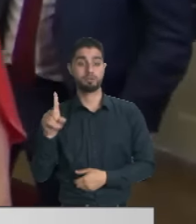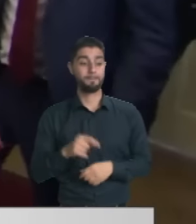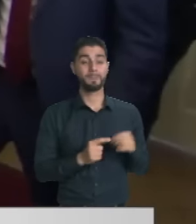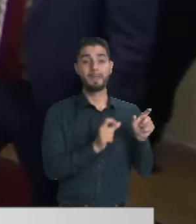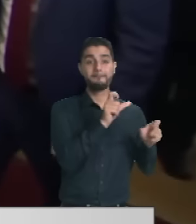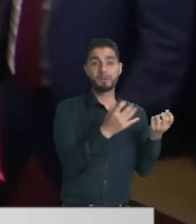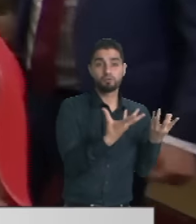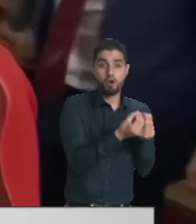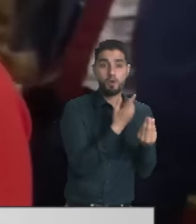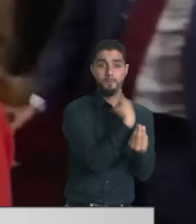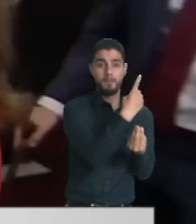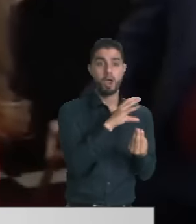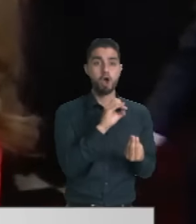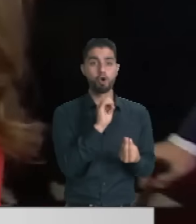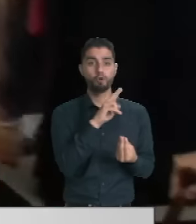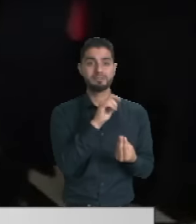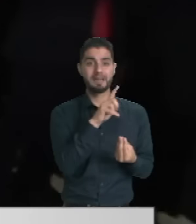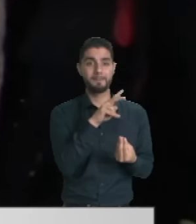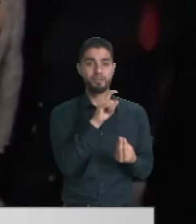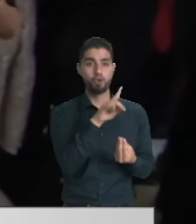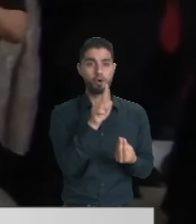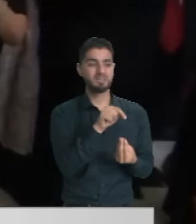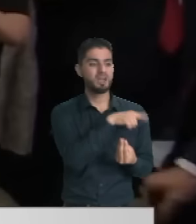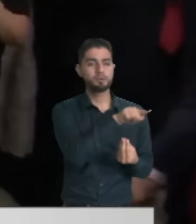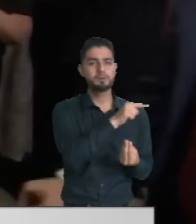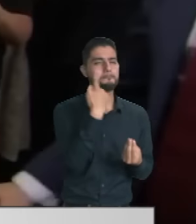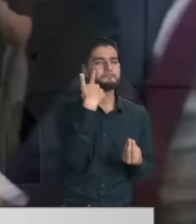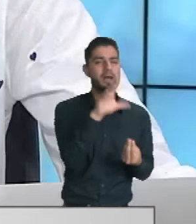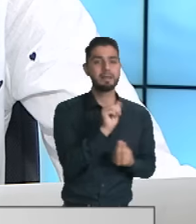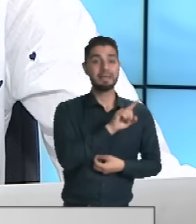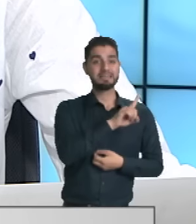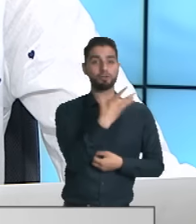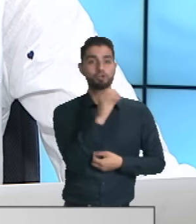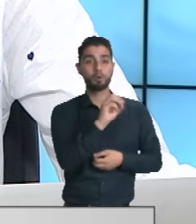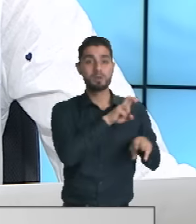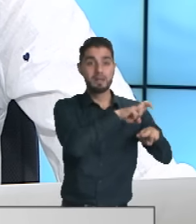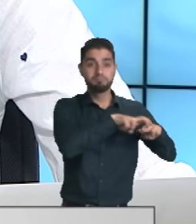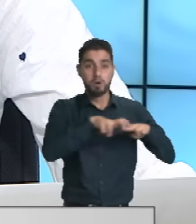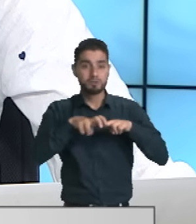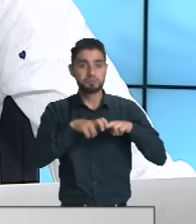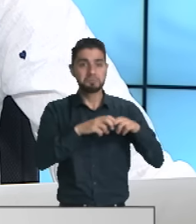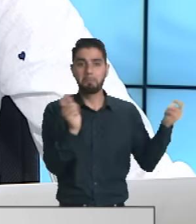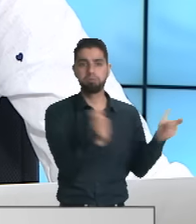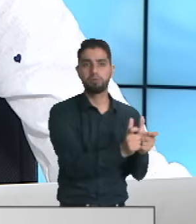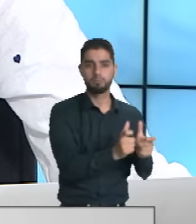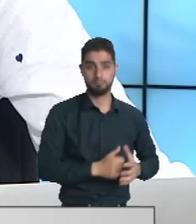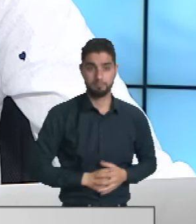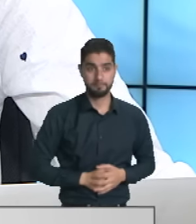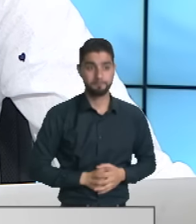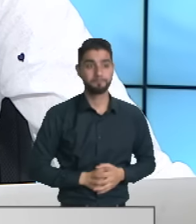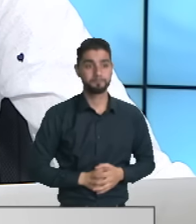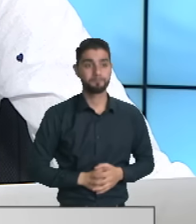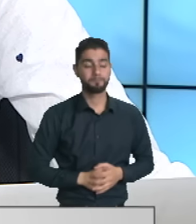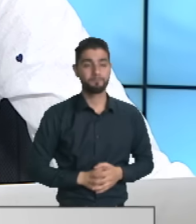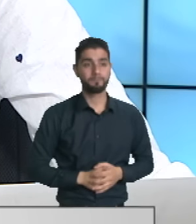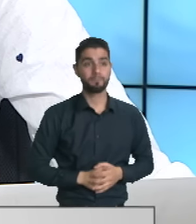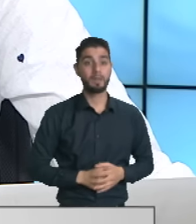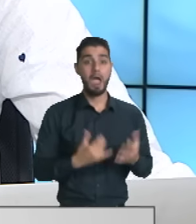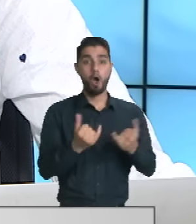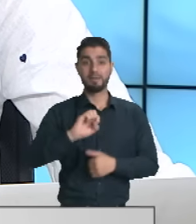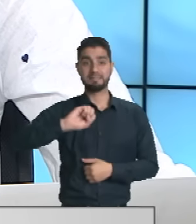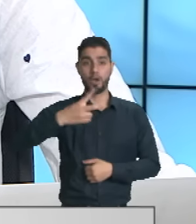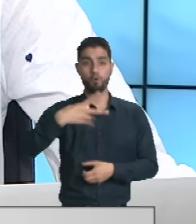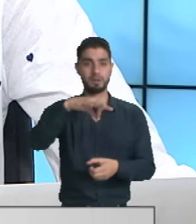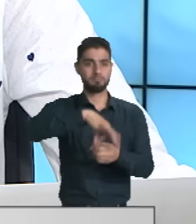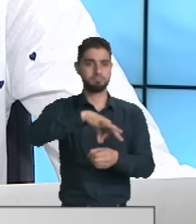121 escaños, perdiendo así casi 150 puestos. Irán celebra la segunda ronda de los comicios